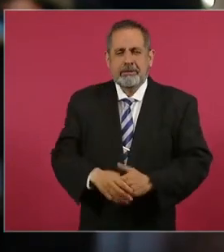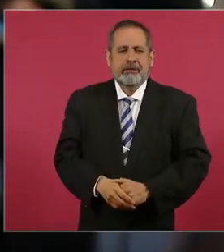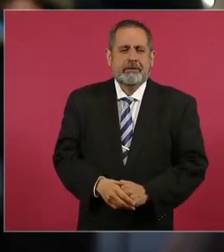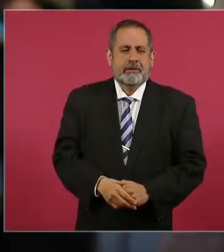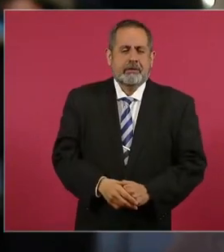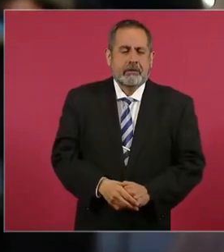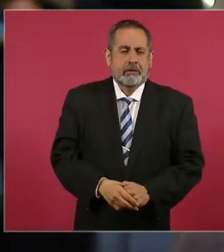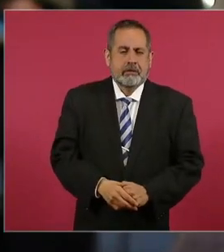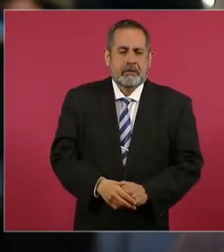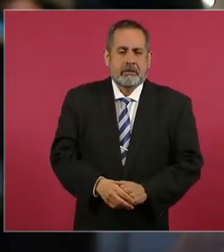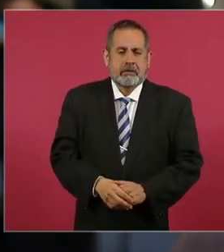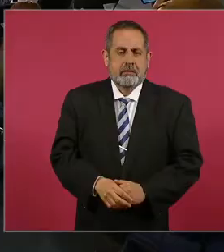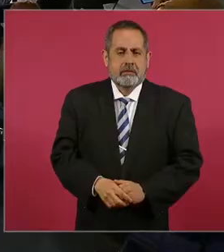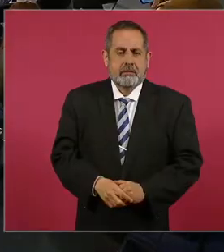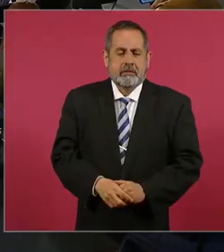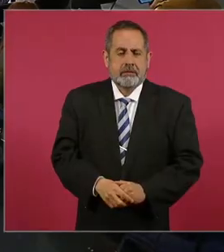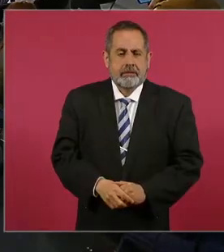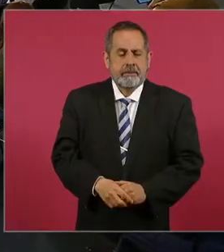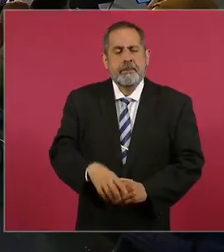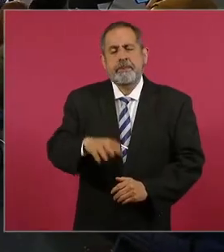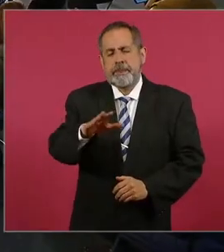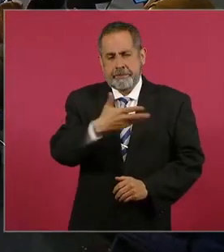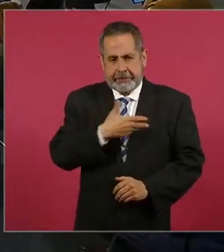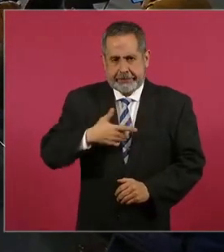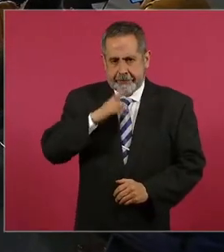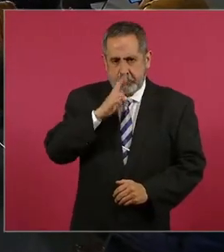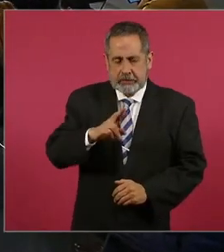Y bueno, gracias. Vamos a terminar con